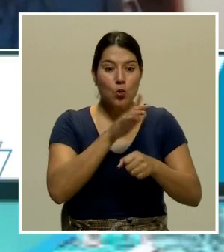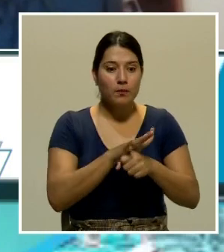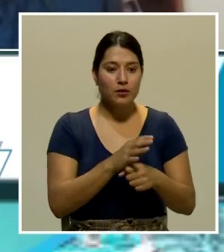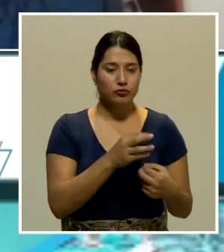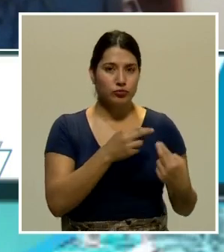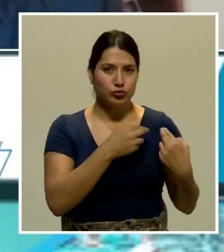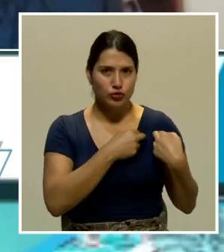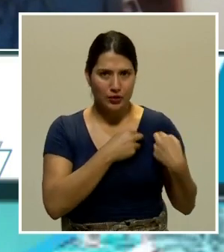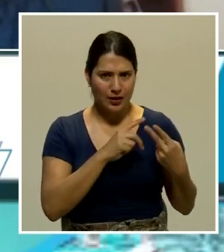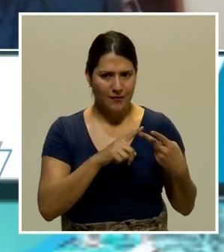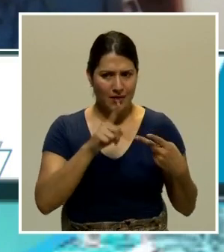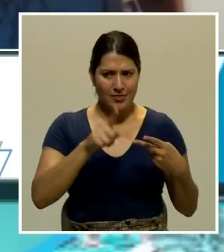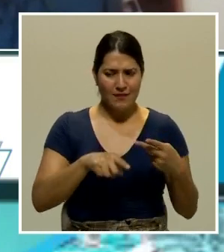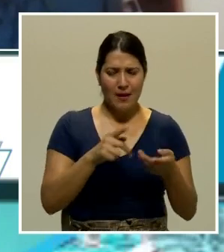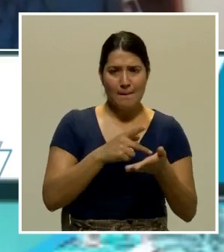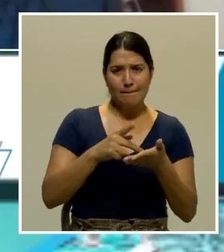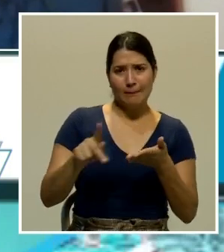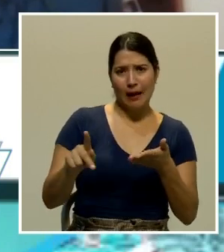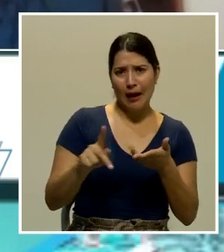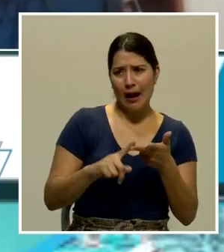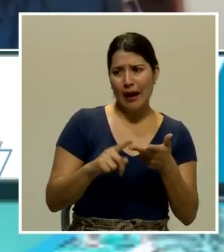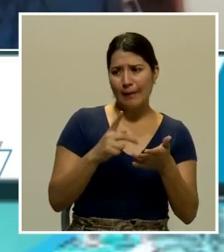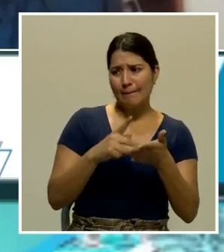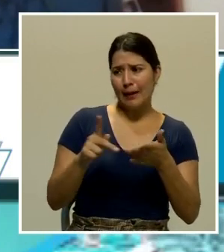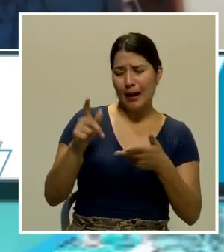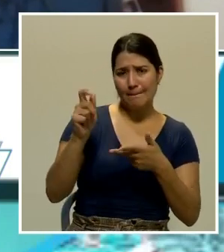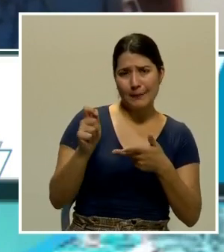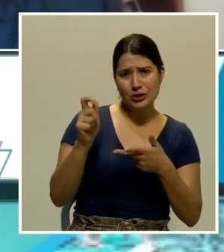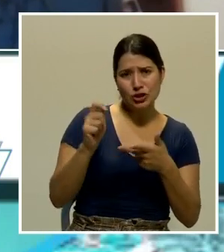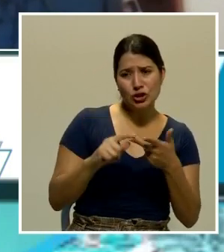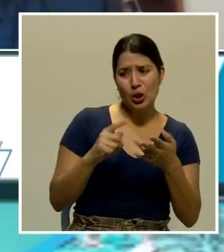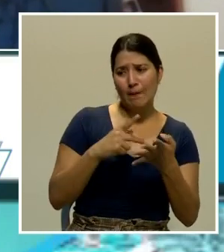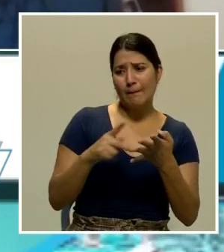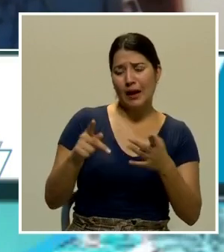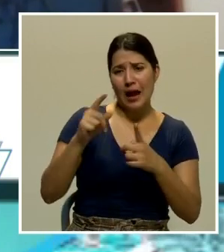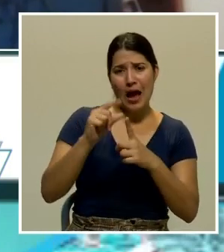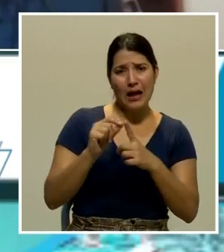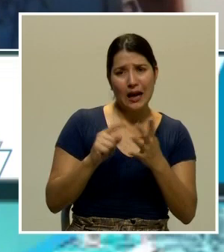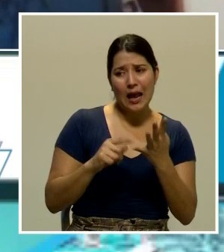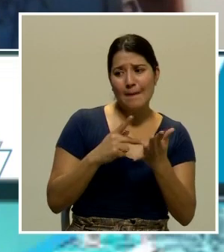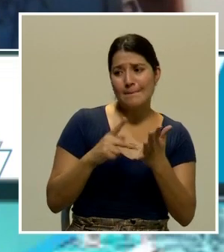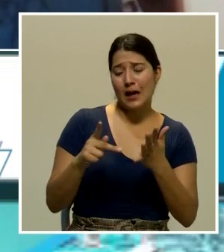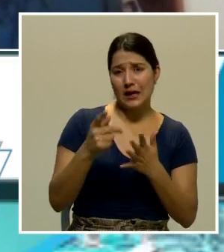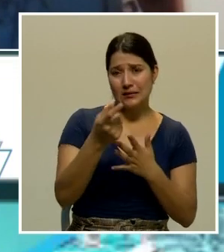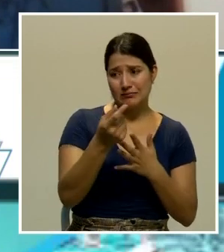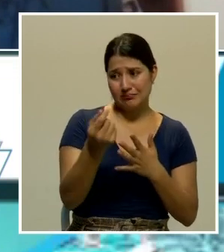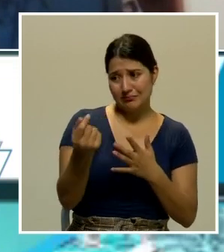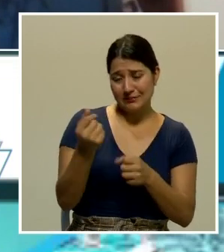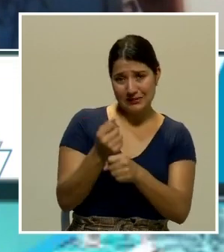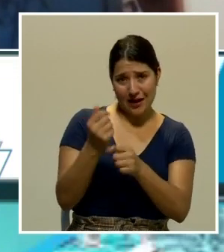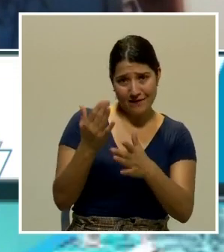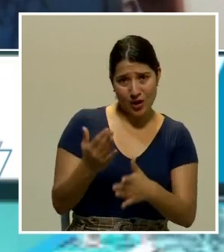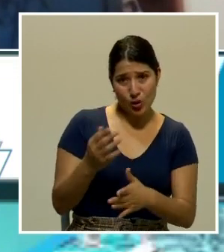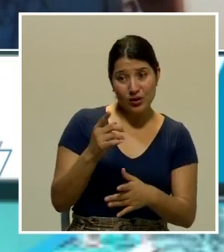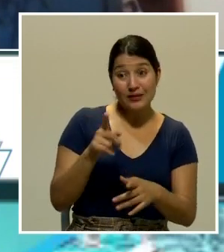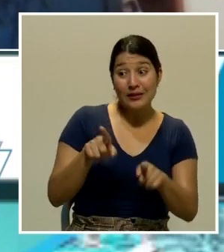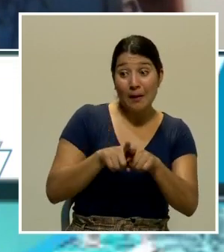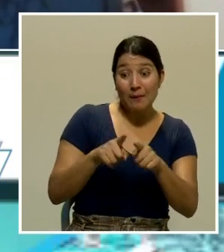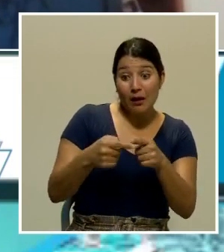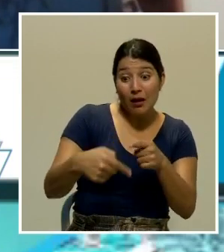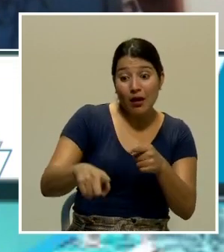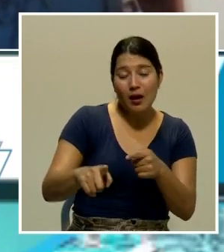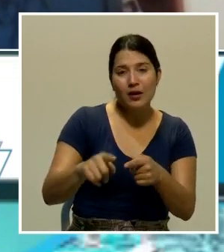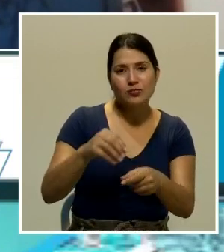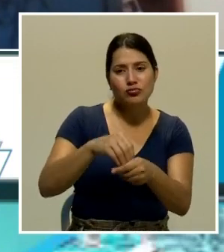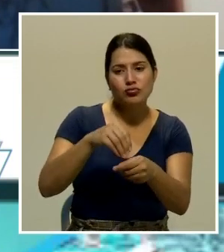obligaciones, pagar pensiones, pagar alquileres, pagar salarios, se vienen los aguinaldos encima para las